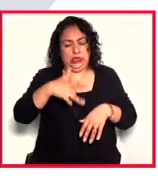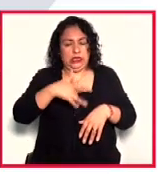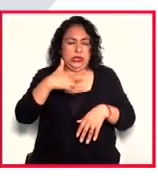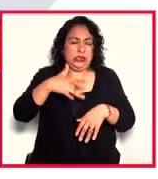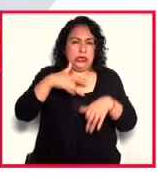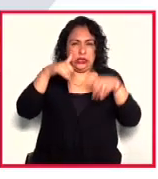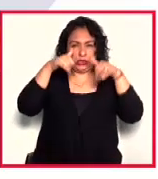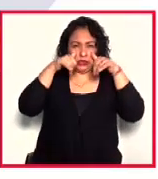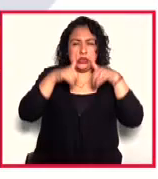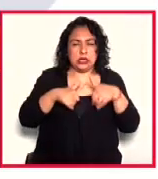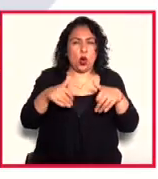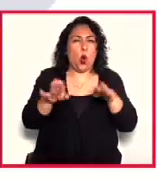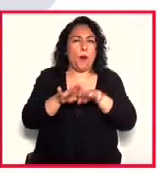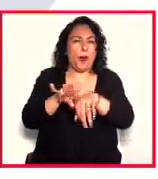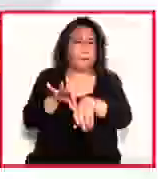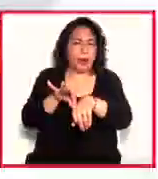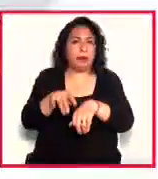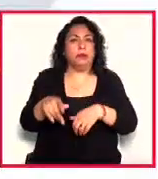ceguera.